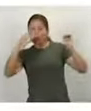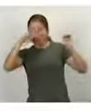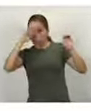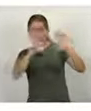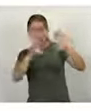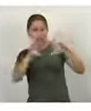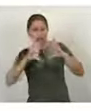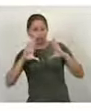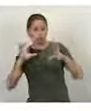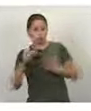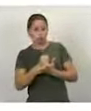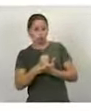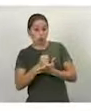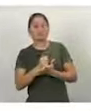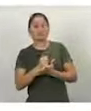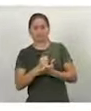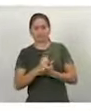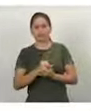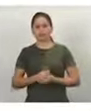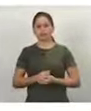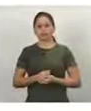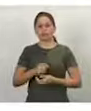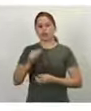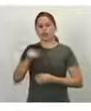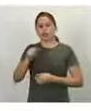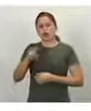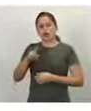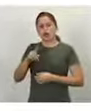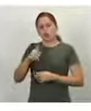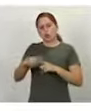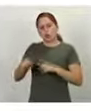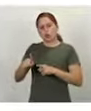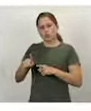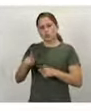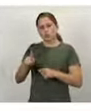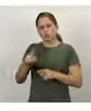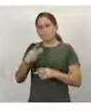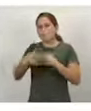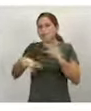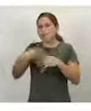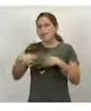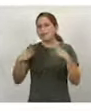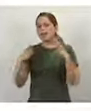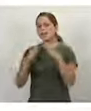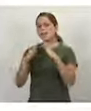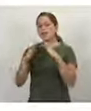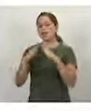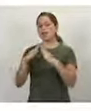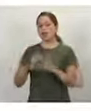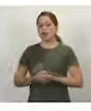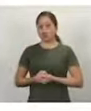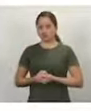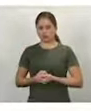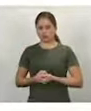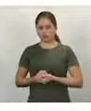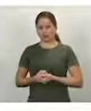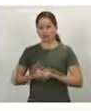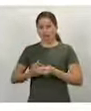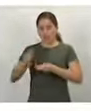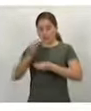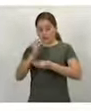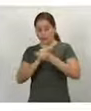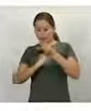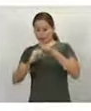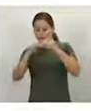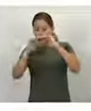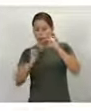hace referencia al gran problema de la vivienda. Rebajaría el